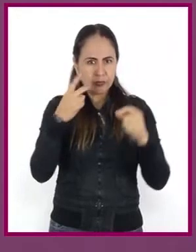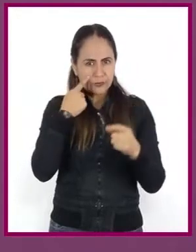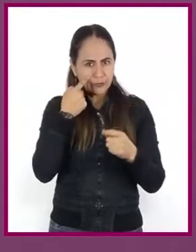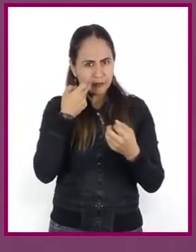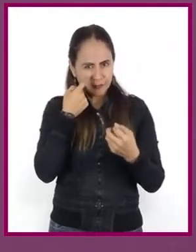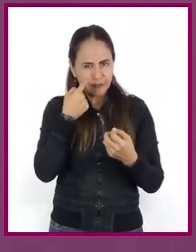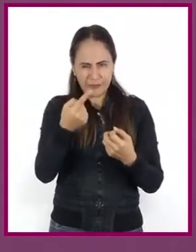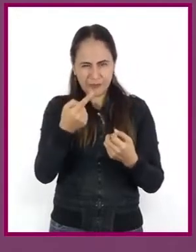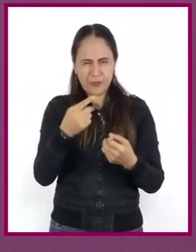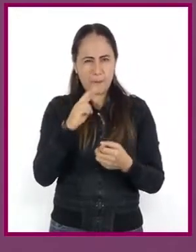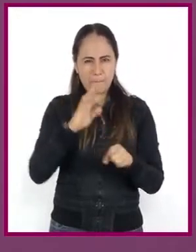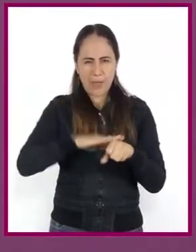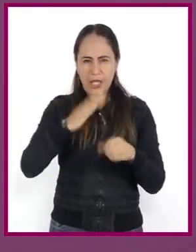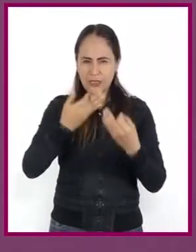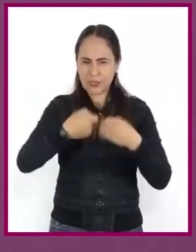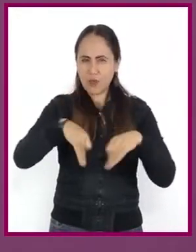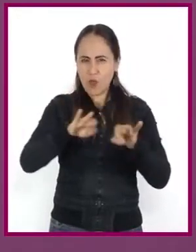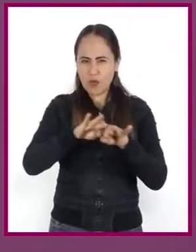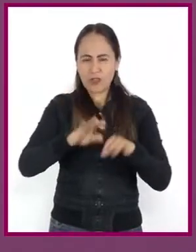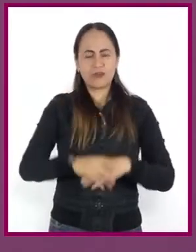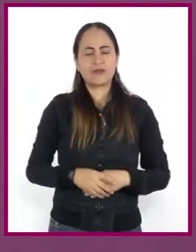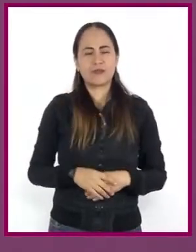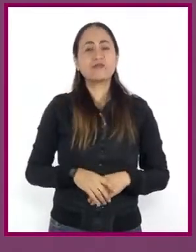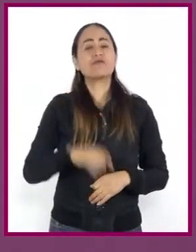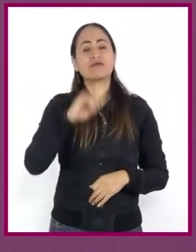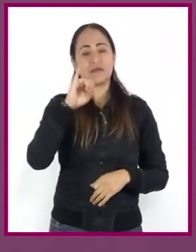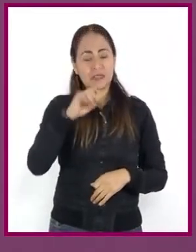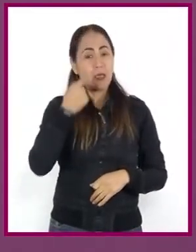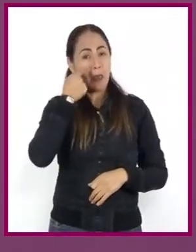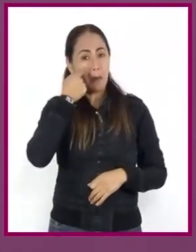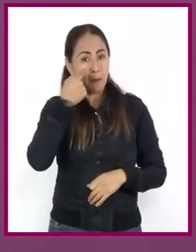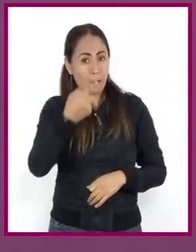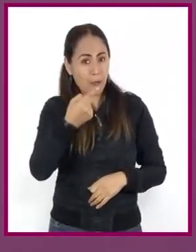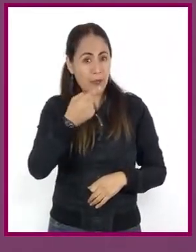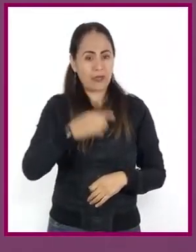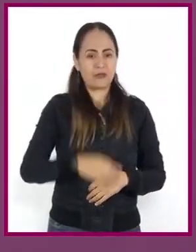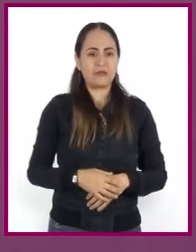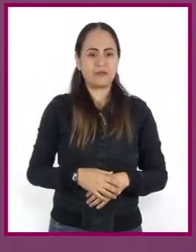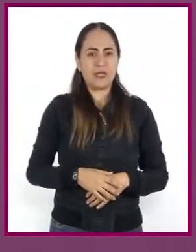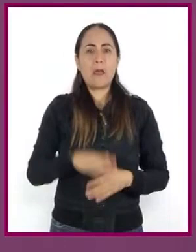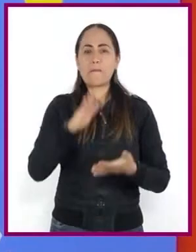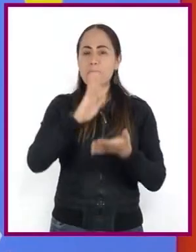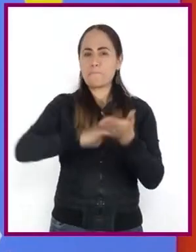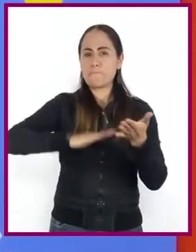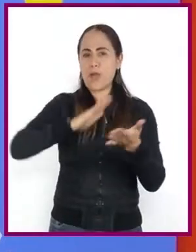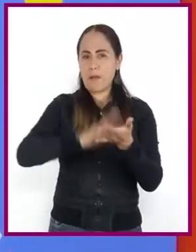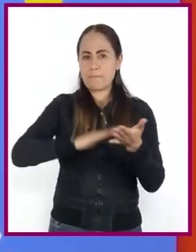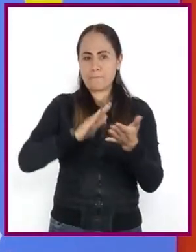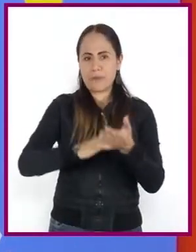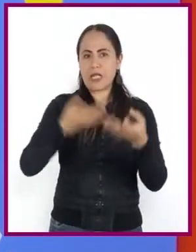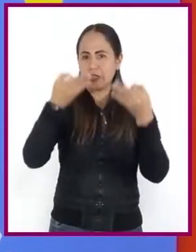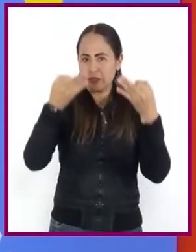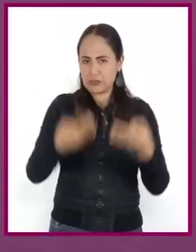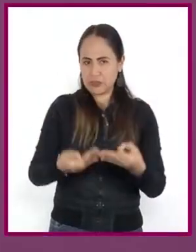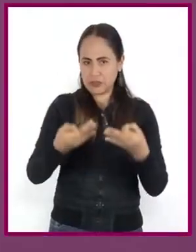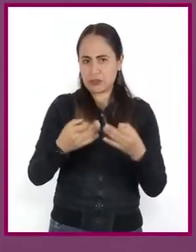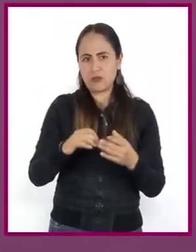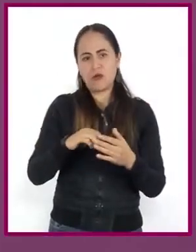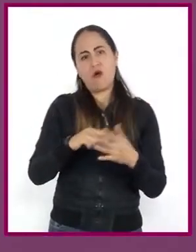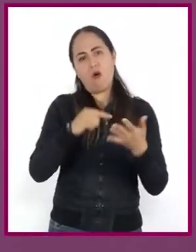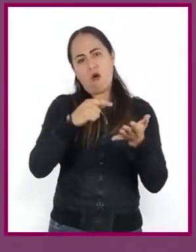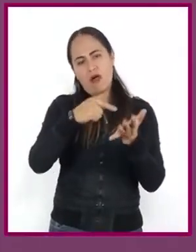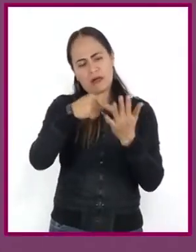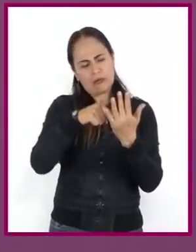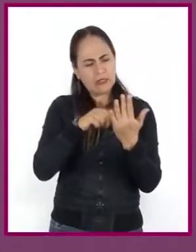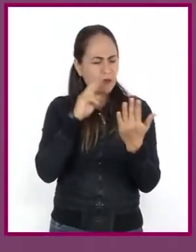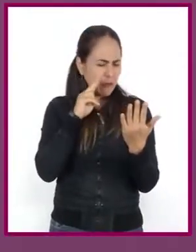los títulos son un gran apoyo visual, sobre todo en los documentos o formularios, ya que van guiando